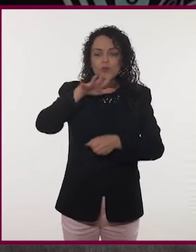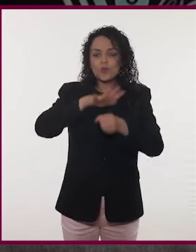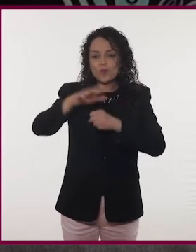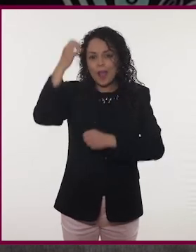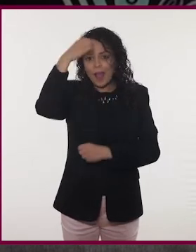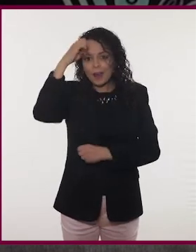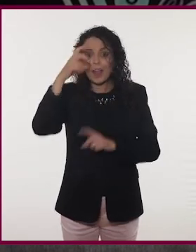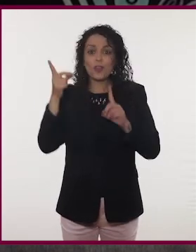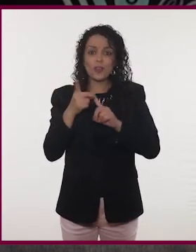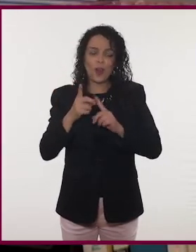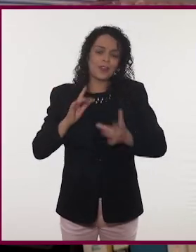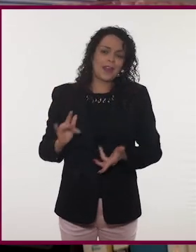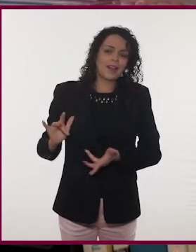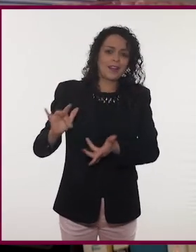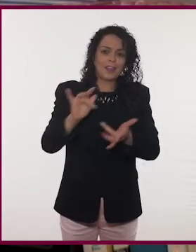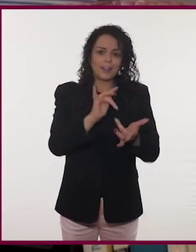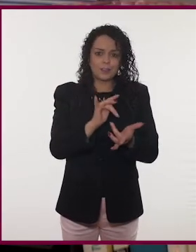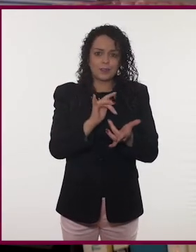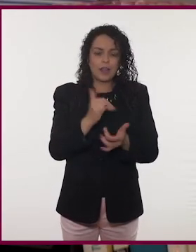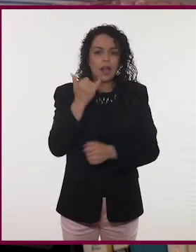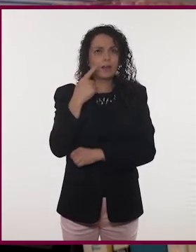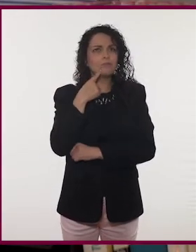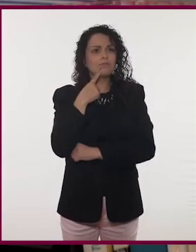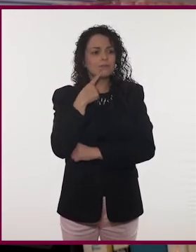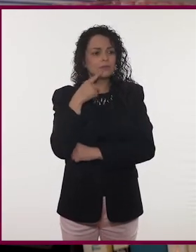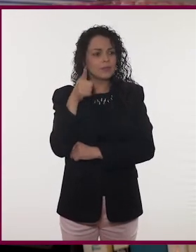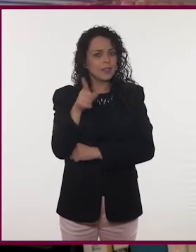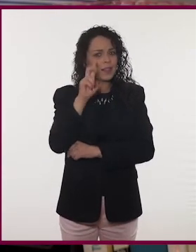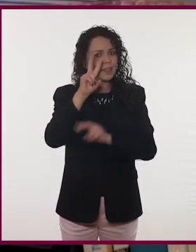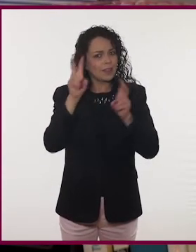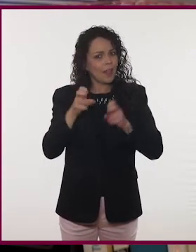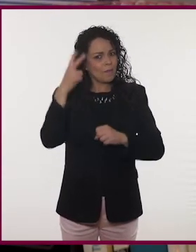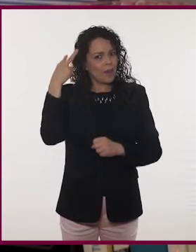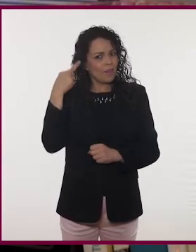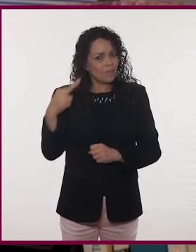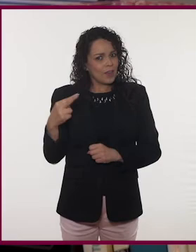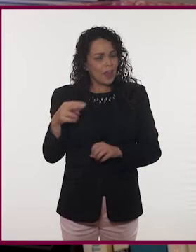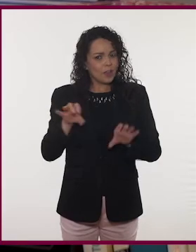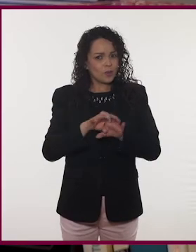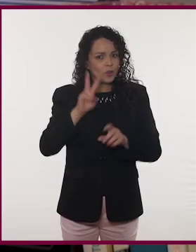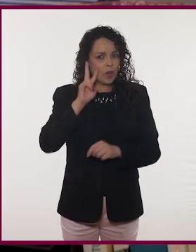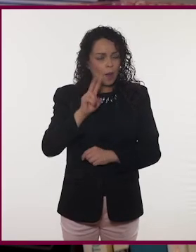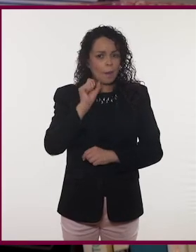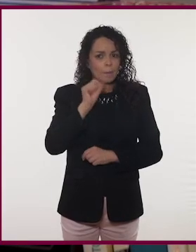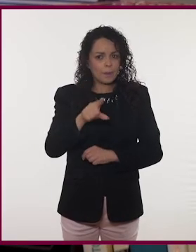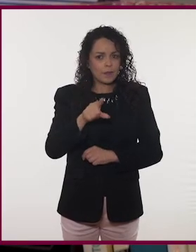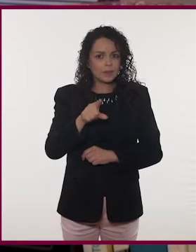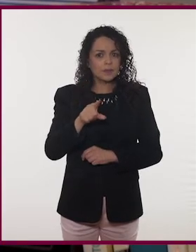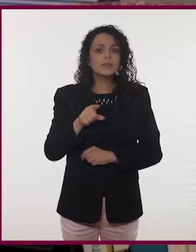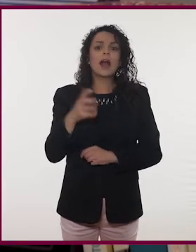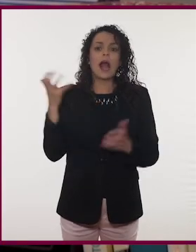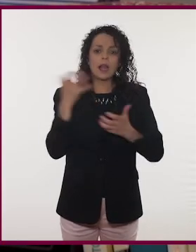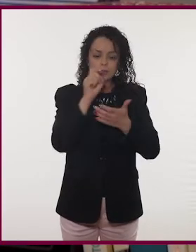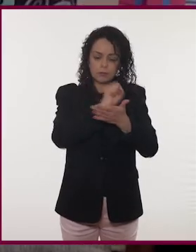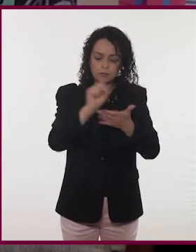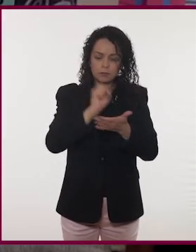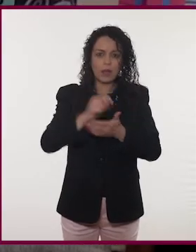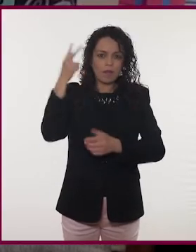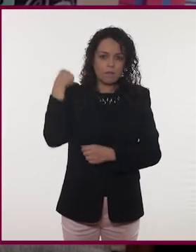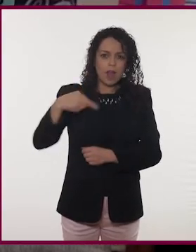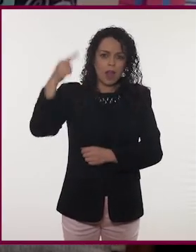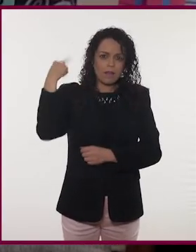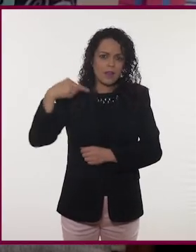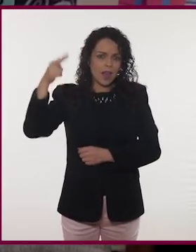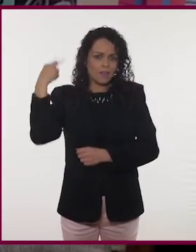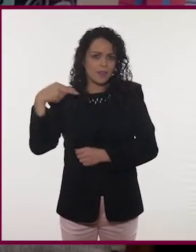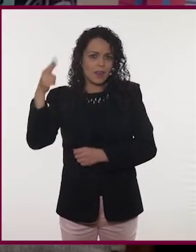nuestras redes sociales. Y hablando de viajes, ¿qué tal que también hacemos una bitácora de viaje? En